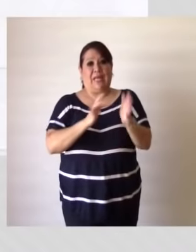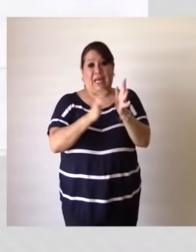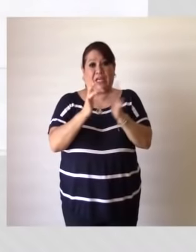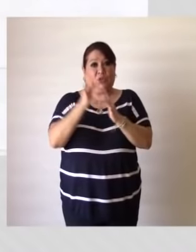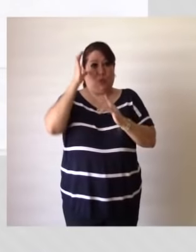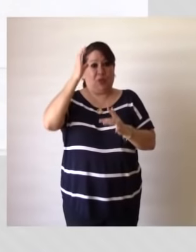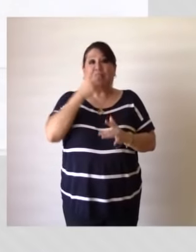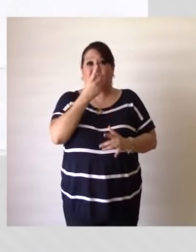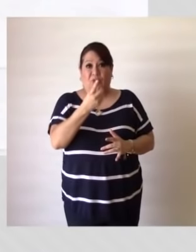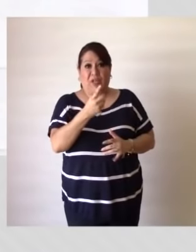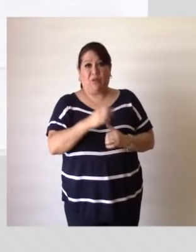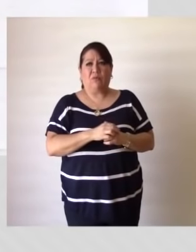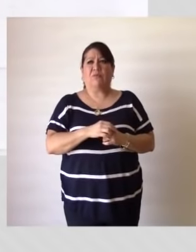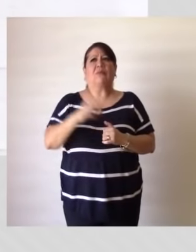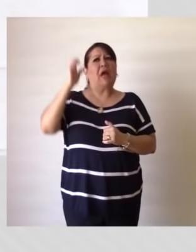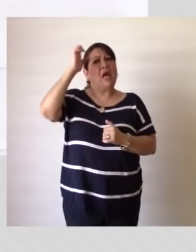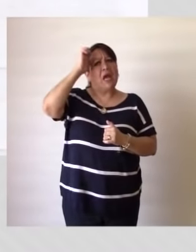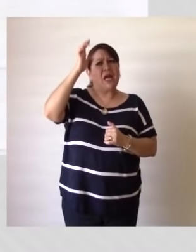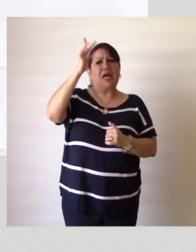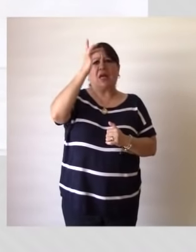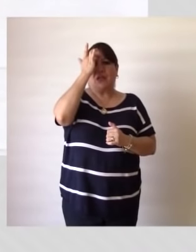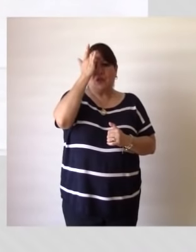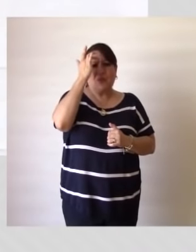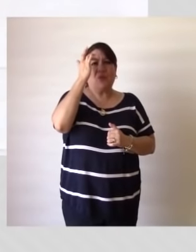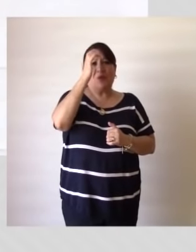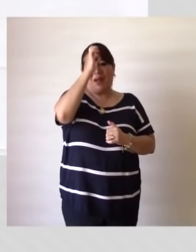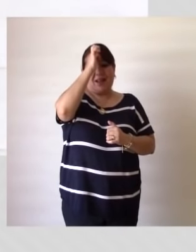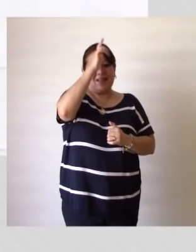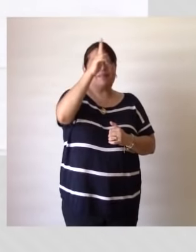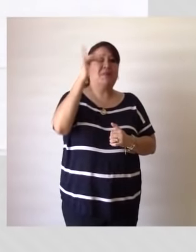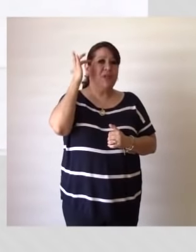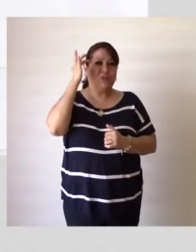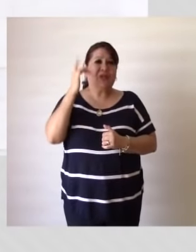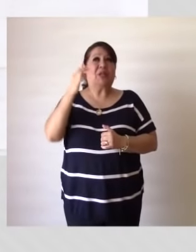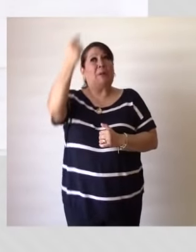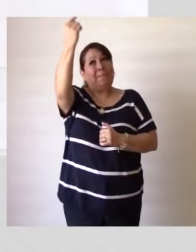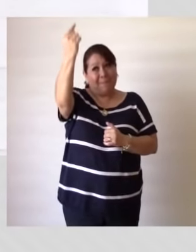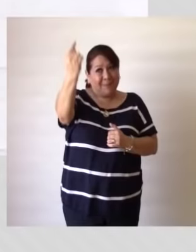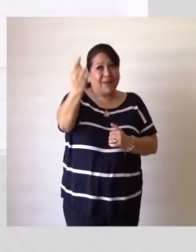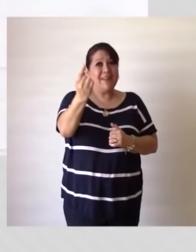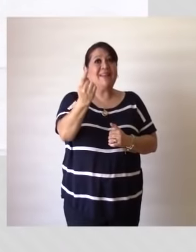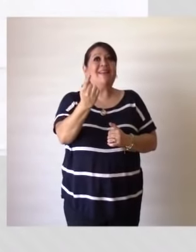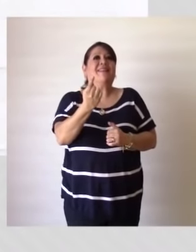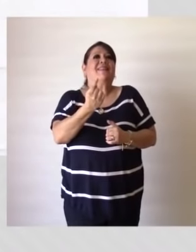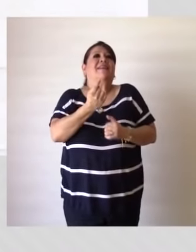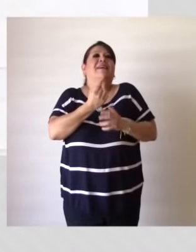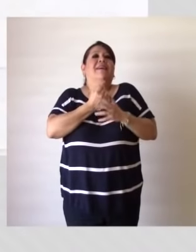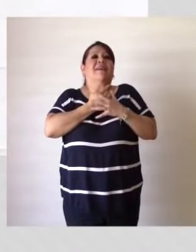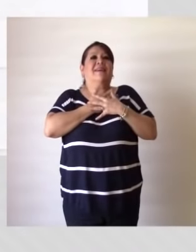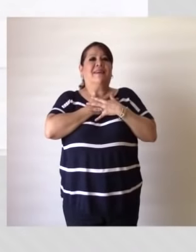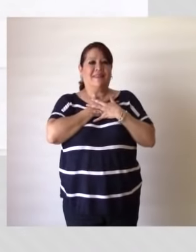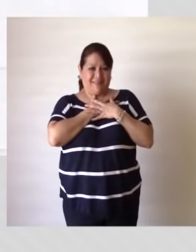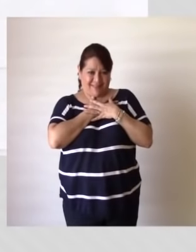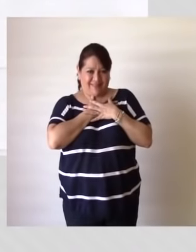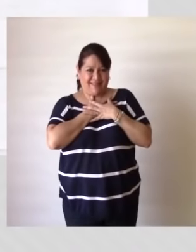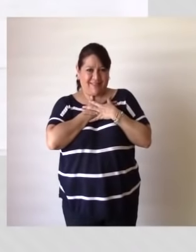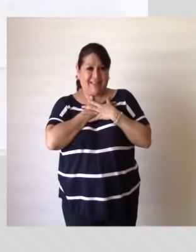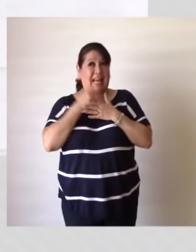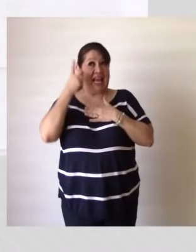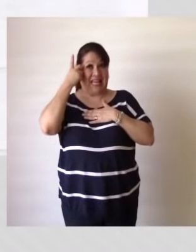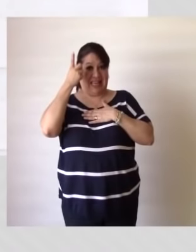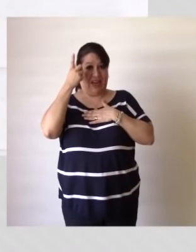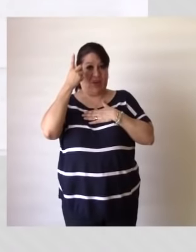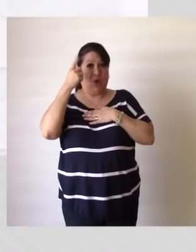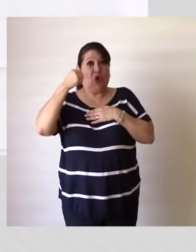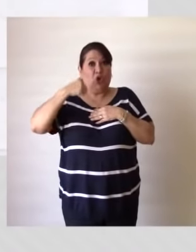y dijo él tomará de lo mío y te lo hará saber tomara de